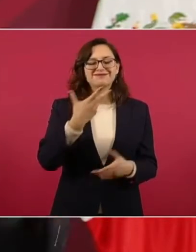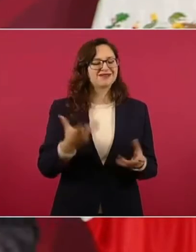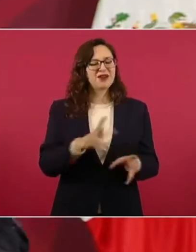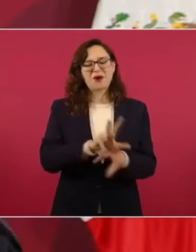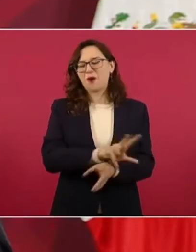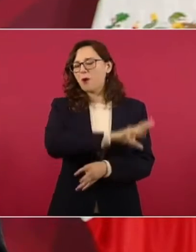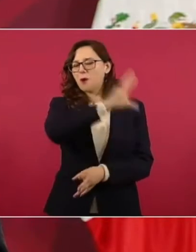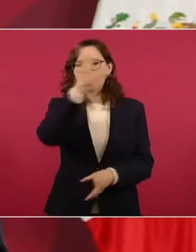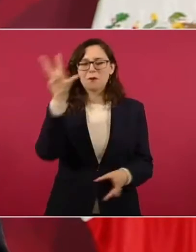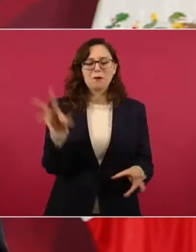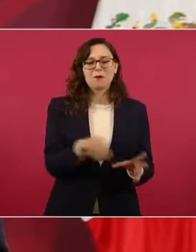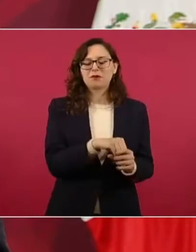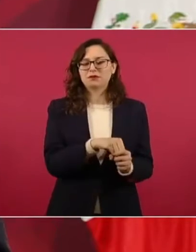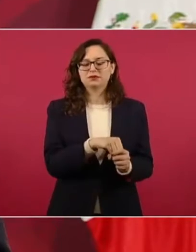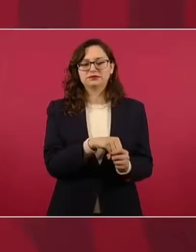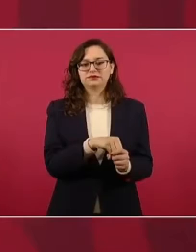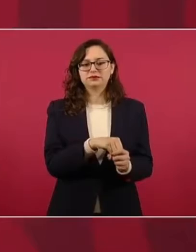todo.